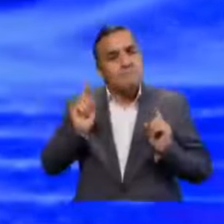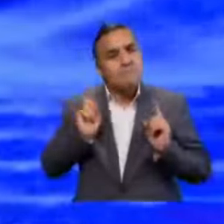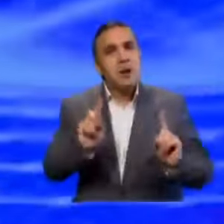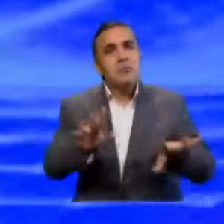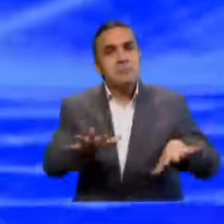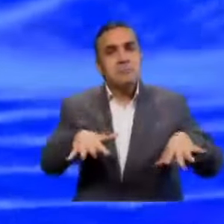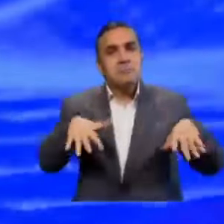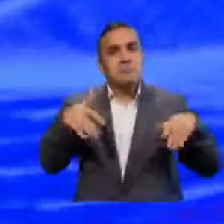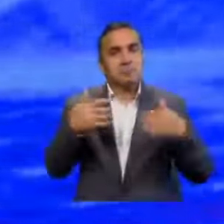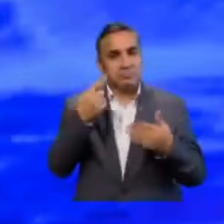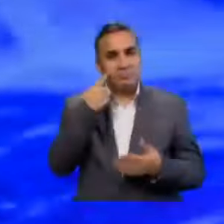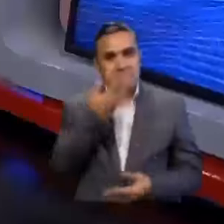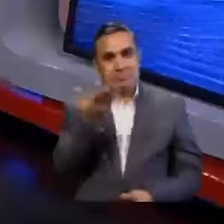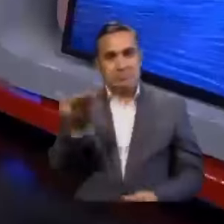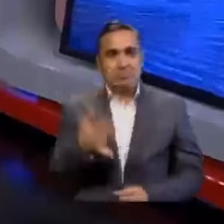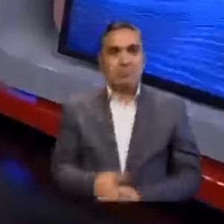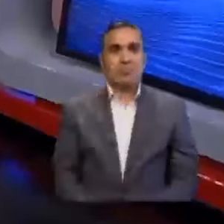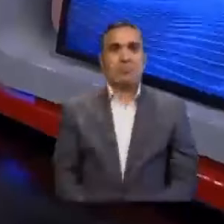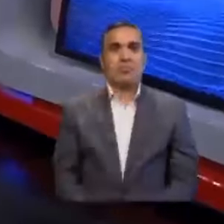Tenemos los detalles.